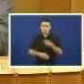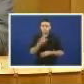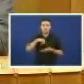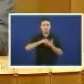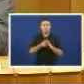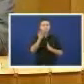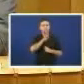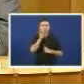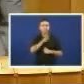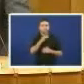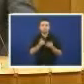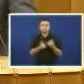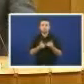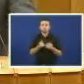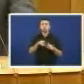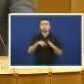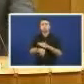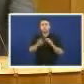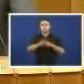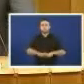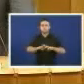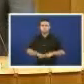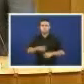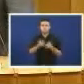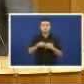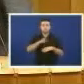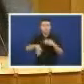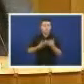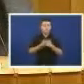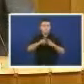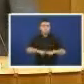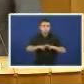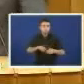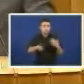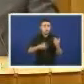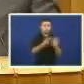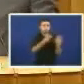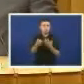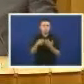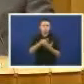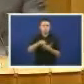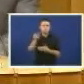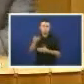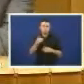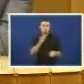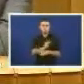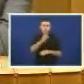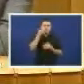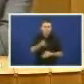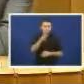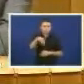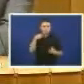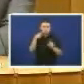e inovación tecnolóxica que suman investimentos de 800 millóns de euros e co que pretendemos como objetivos prioritarios